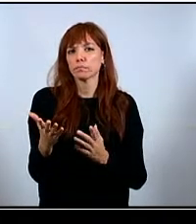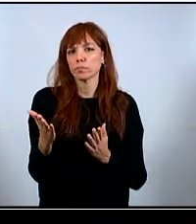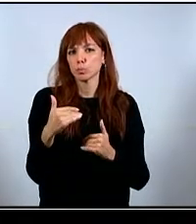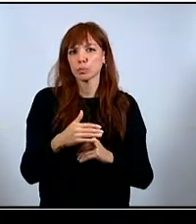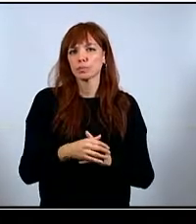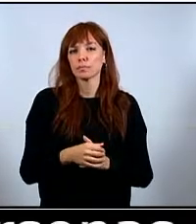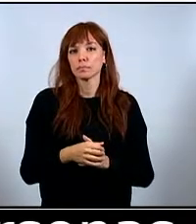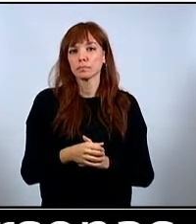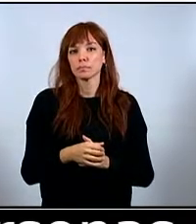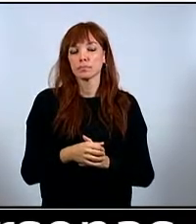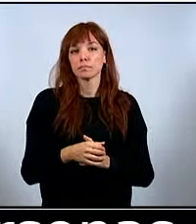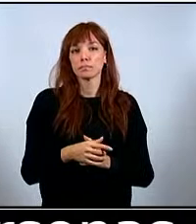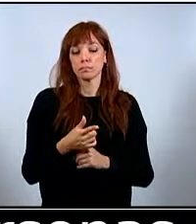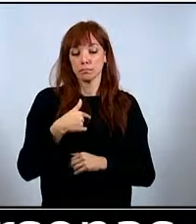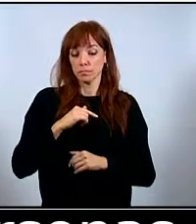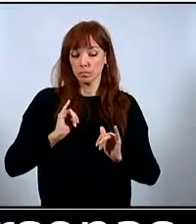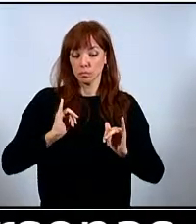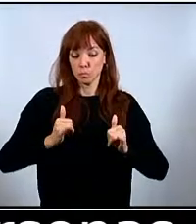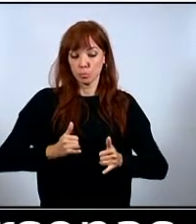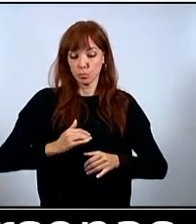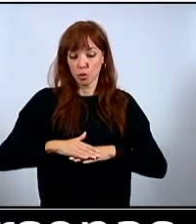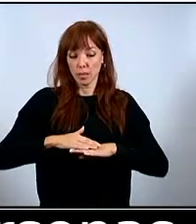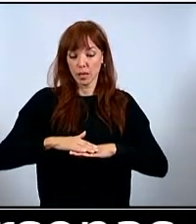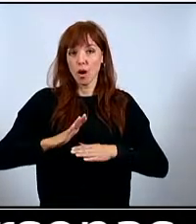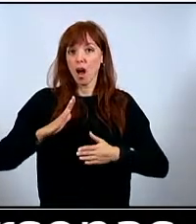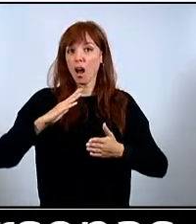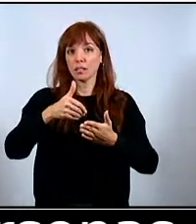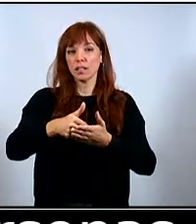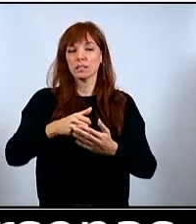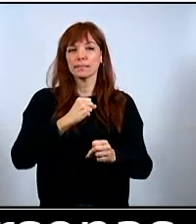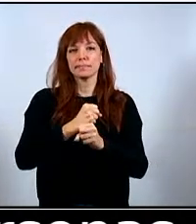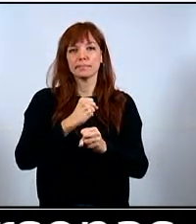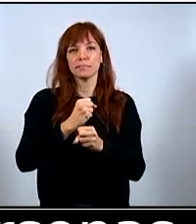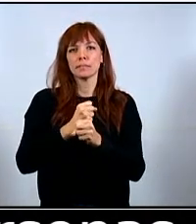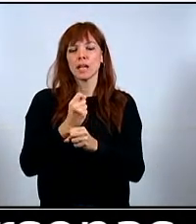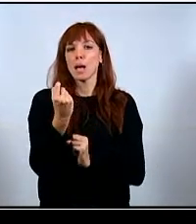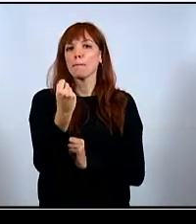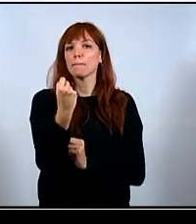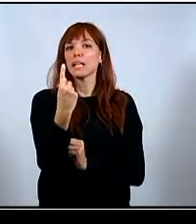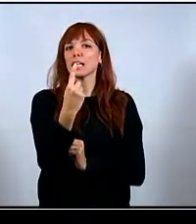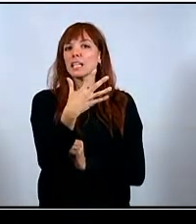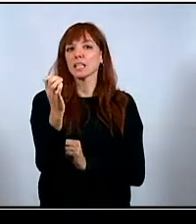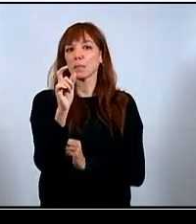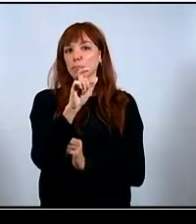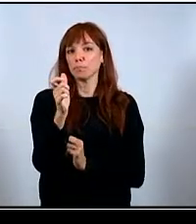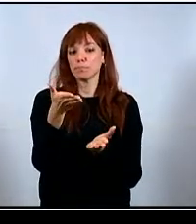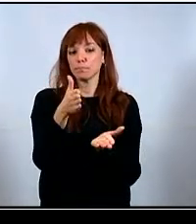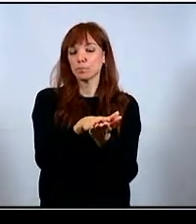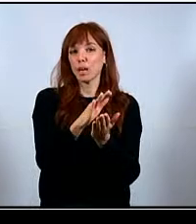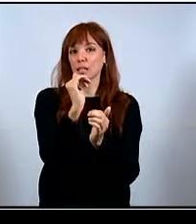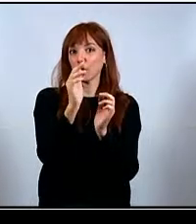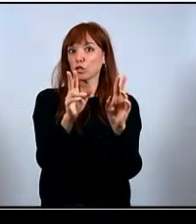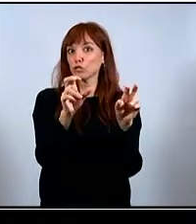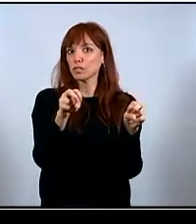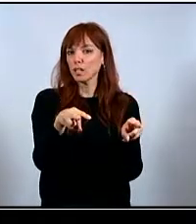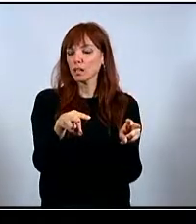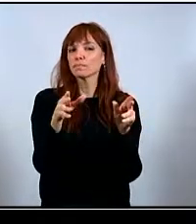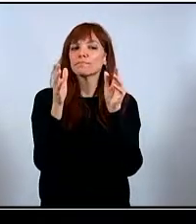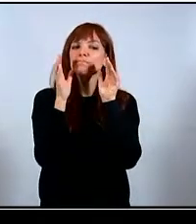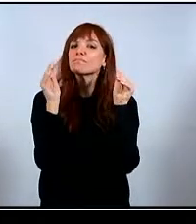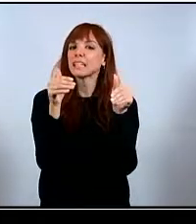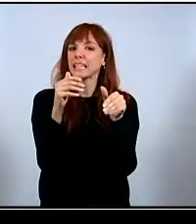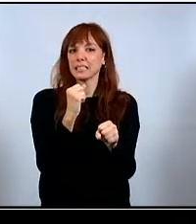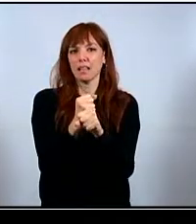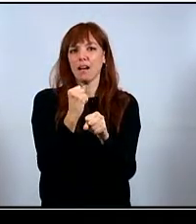estamos trabajando desde que hemos llegado en esa lista de 1.500 personas que fallecieron sin haber recibido esa atención, para que esas listas no